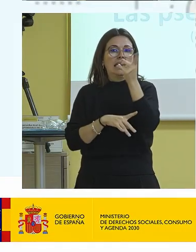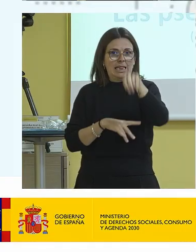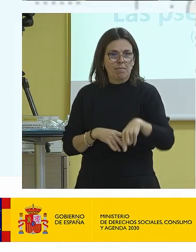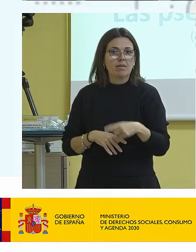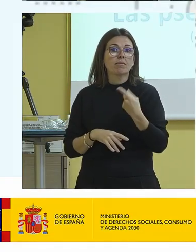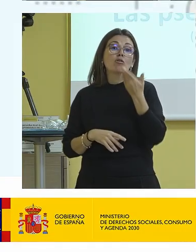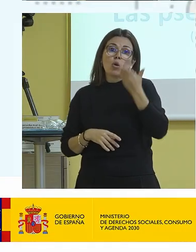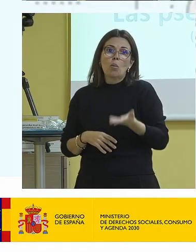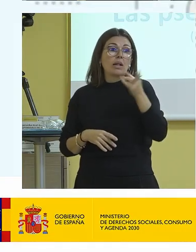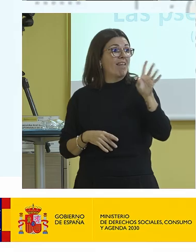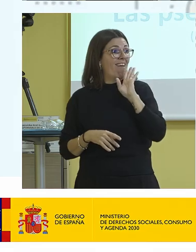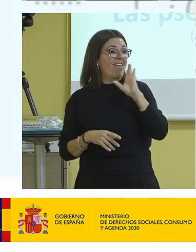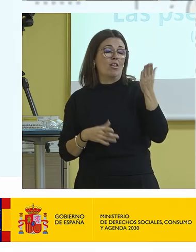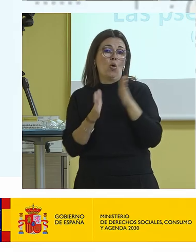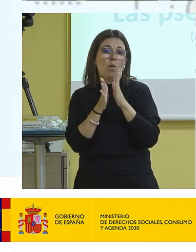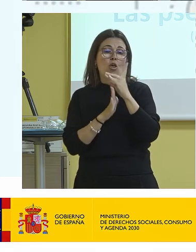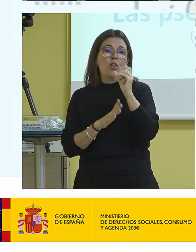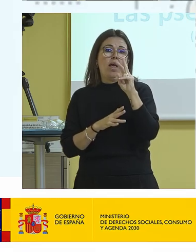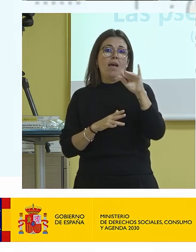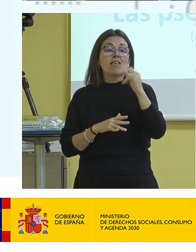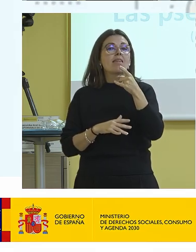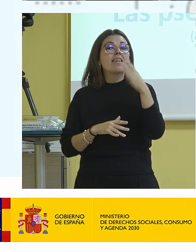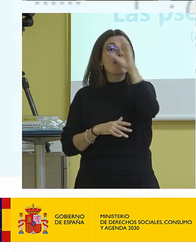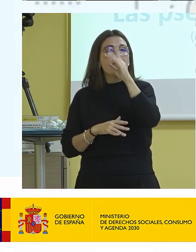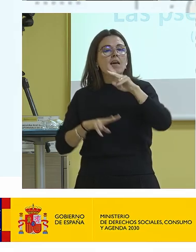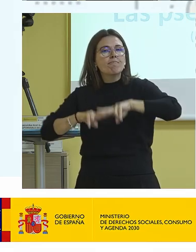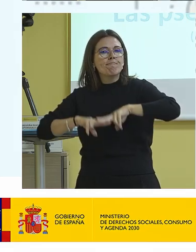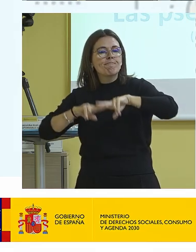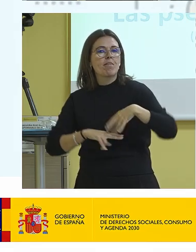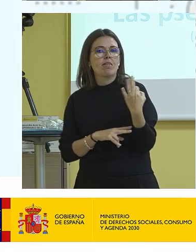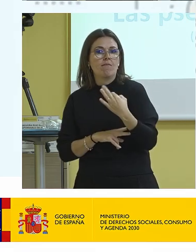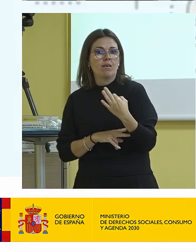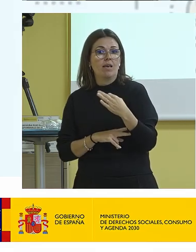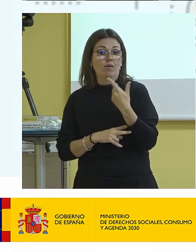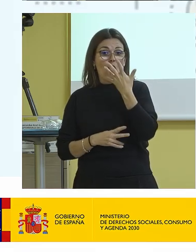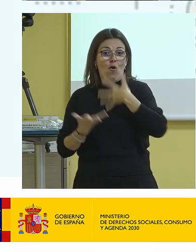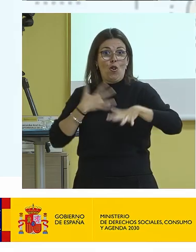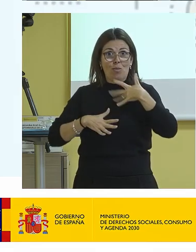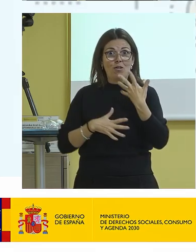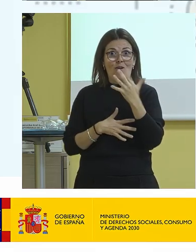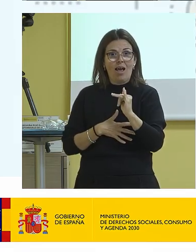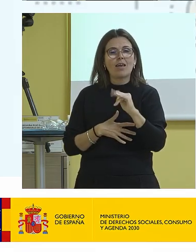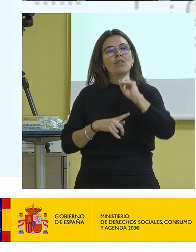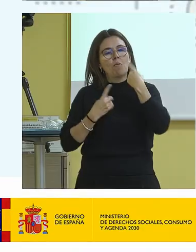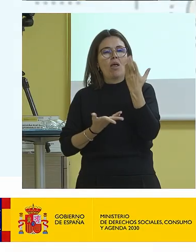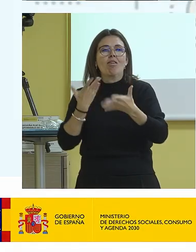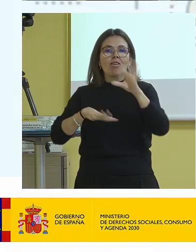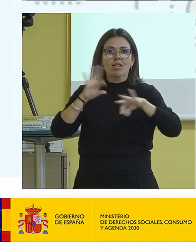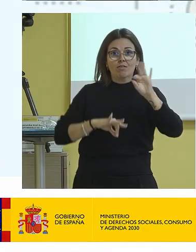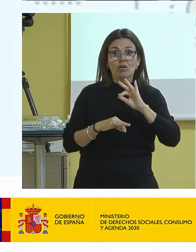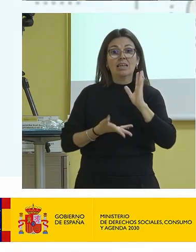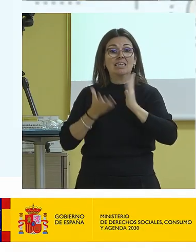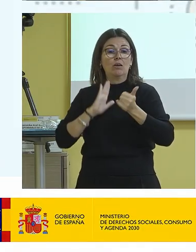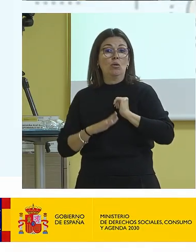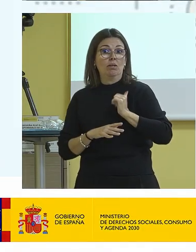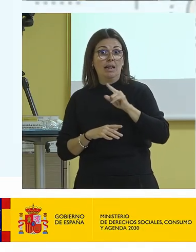otra idea importante. Y lo decía David muy bien. La ciencia es revisable. Y con el conocimiento que tienes ahora, tomas decisiones. Entonces, las pseudoterapias son